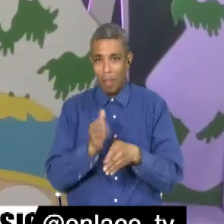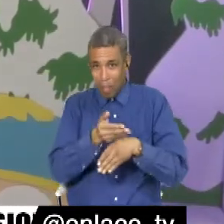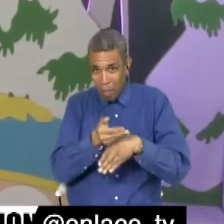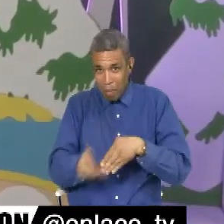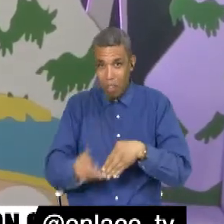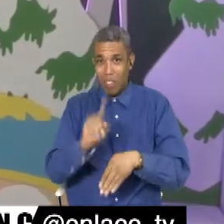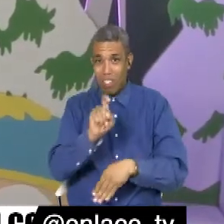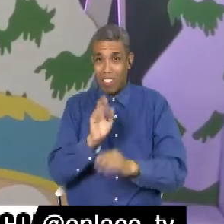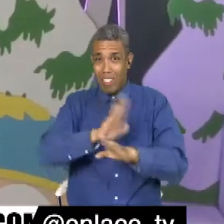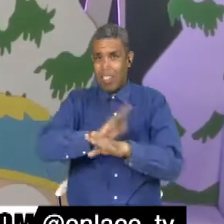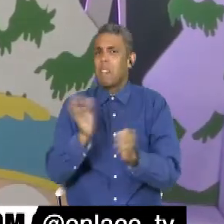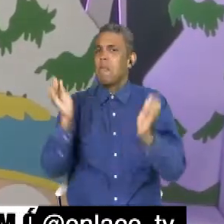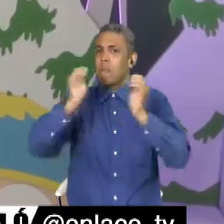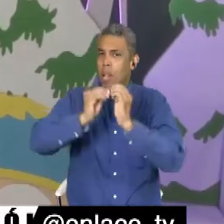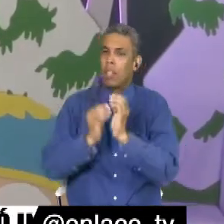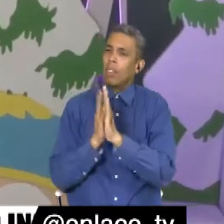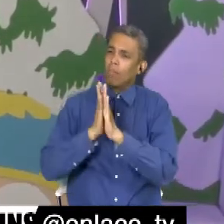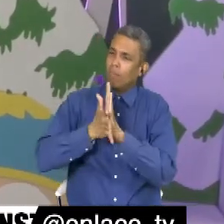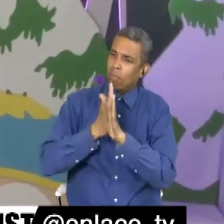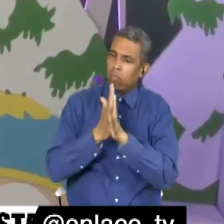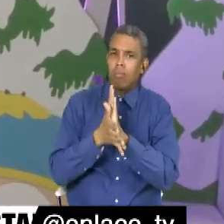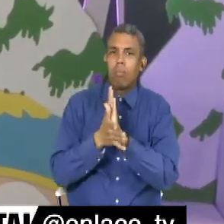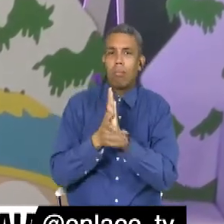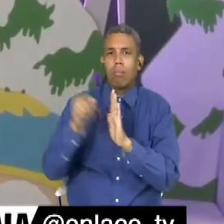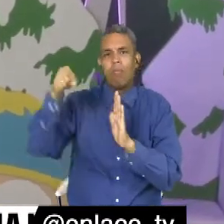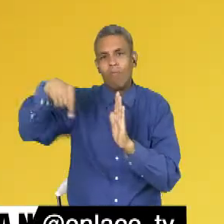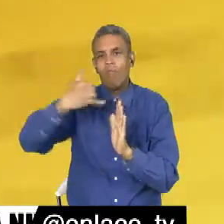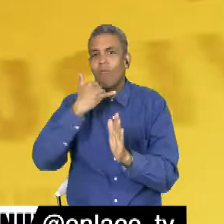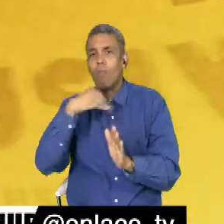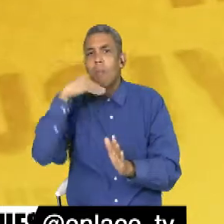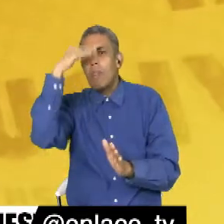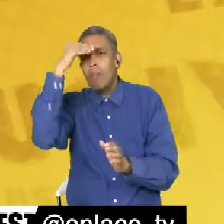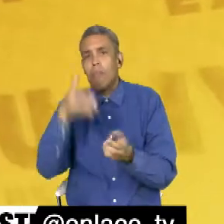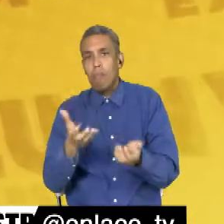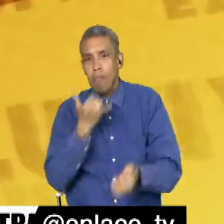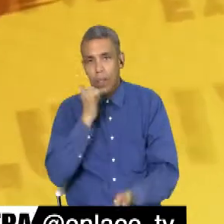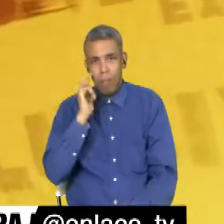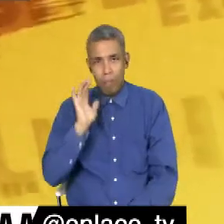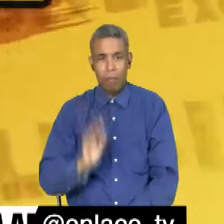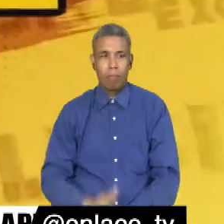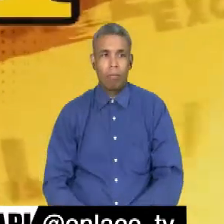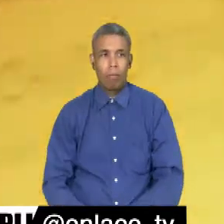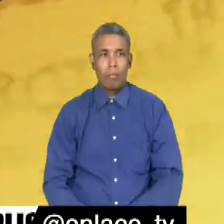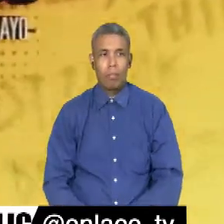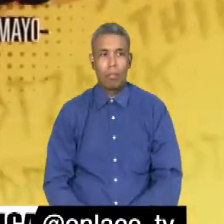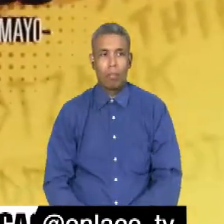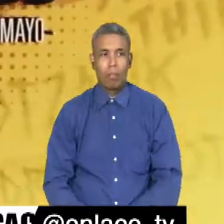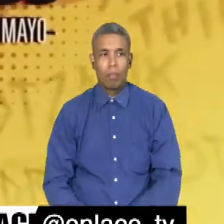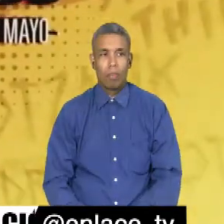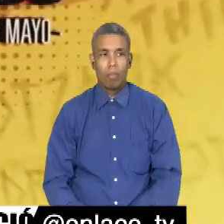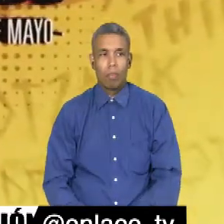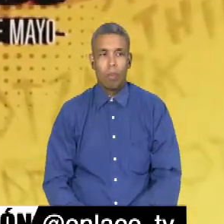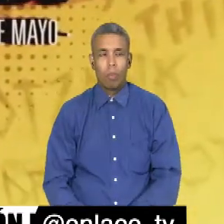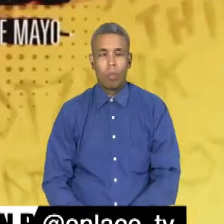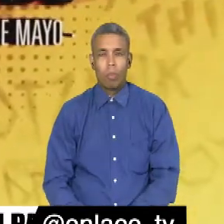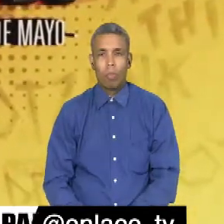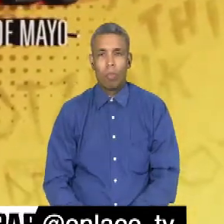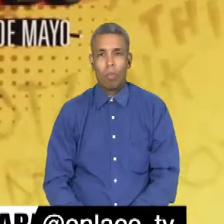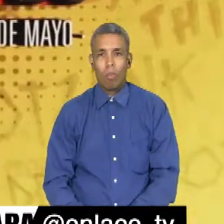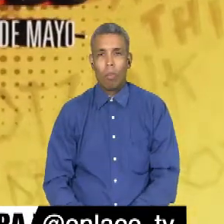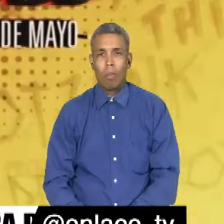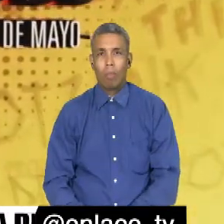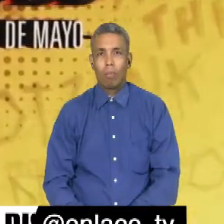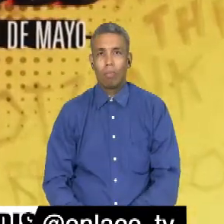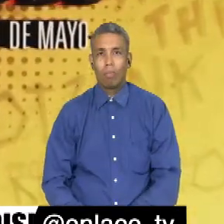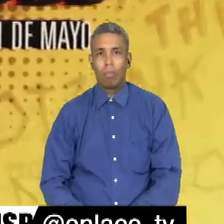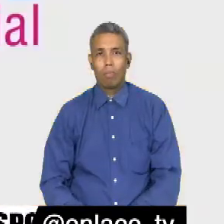tarde seguiremos mostrándoles lo que aquí pasa en la ciudad de Medellín. Los informes de la Comic Con Colombia llegan gracias a